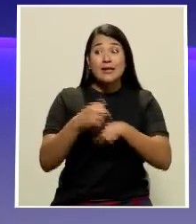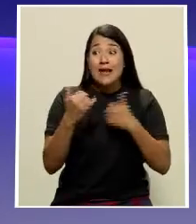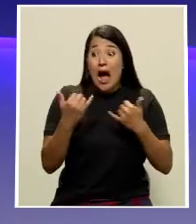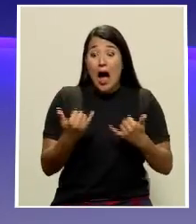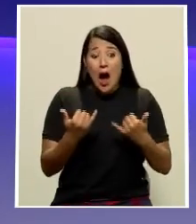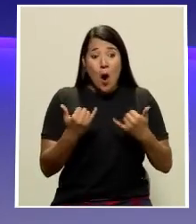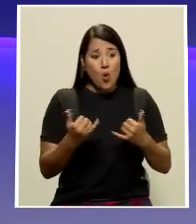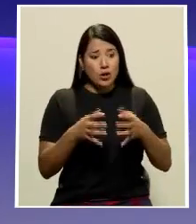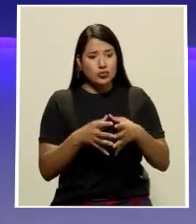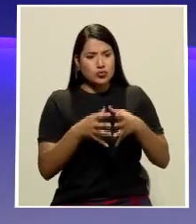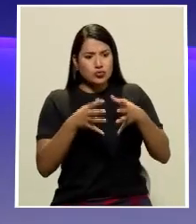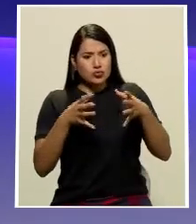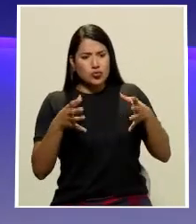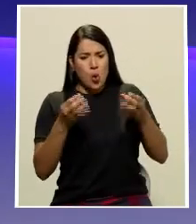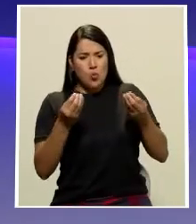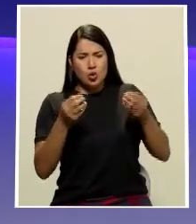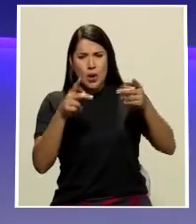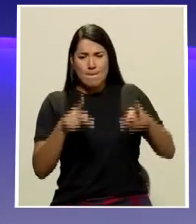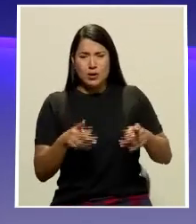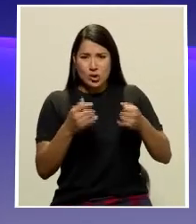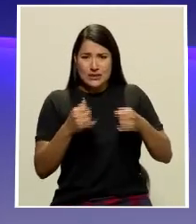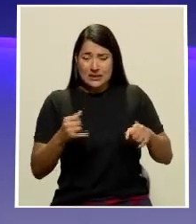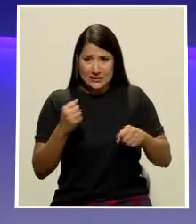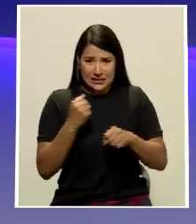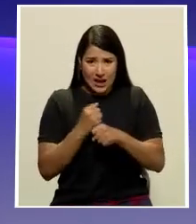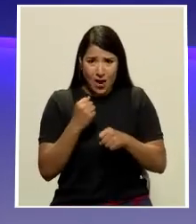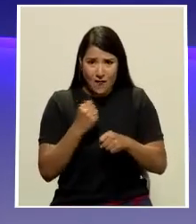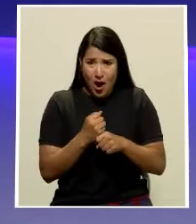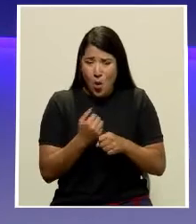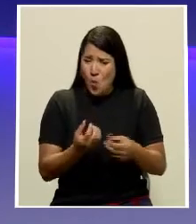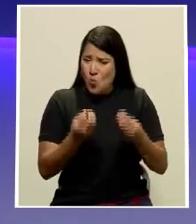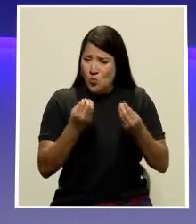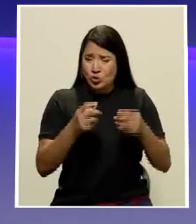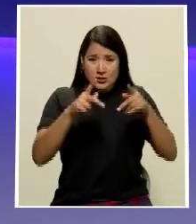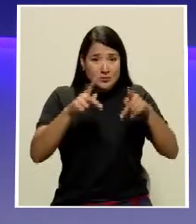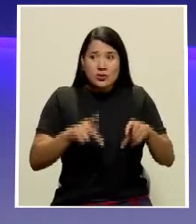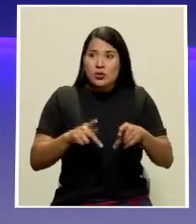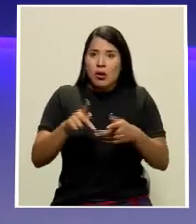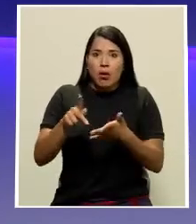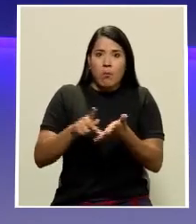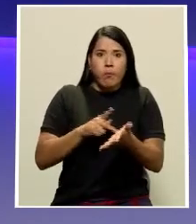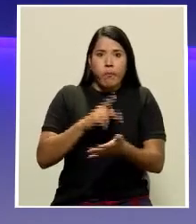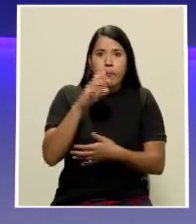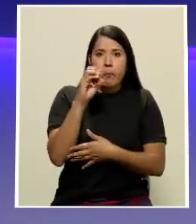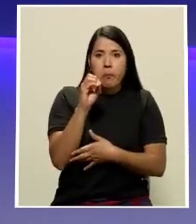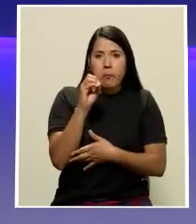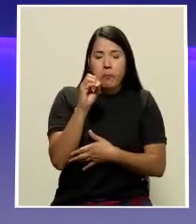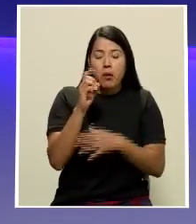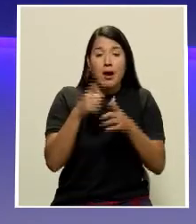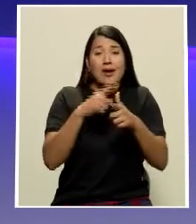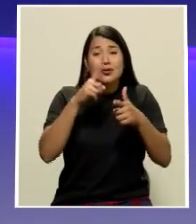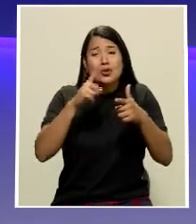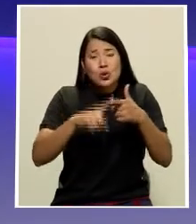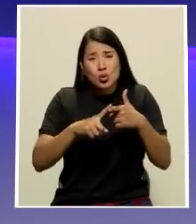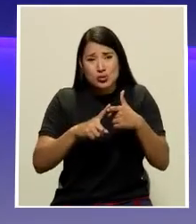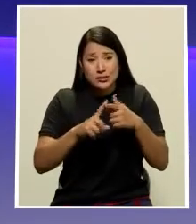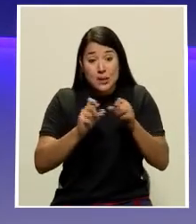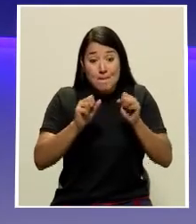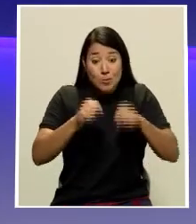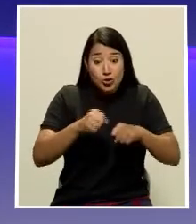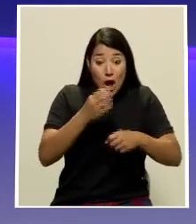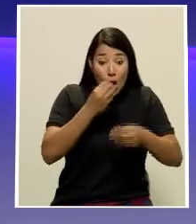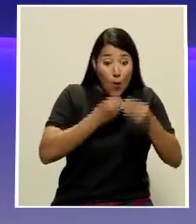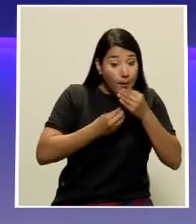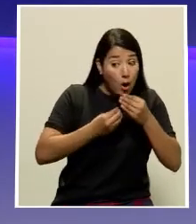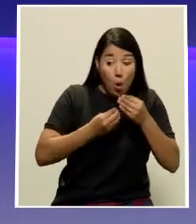desempleo se disparó y miles de personas perdieron sus ingresos, la posibilidad de comer o no